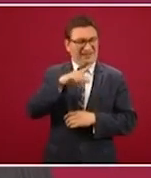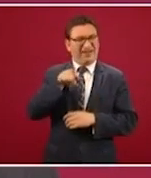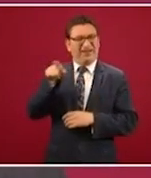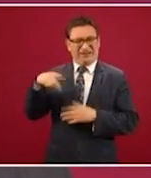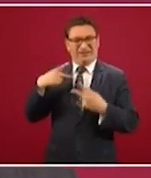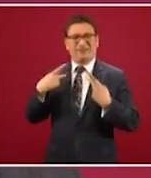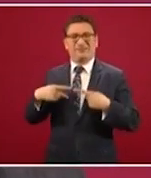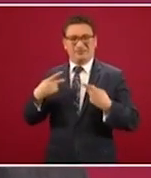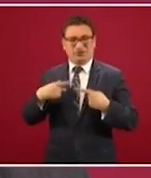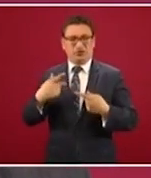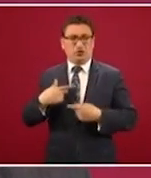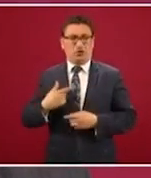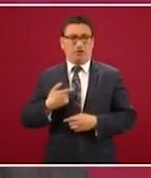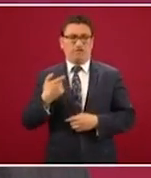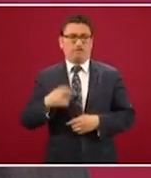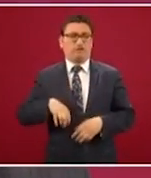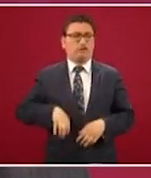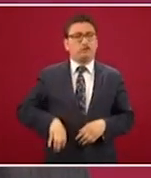era antes,